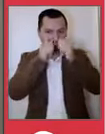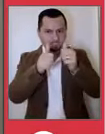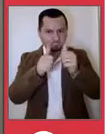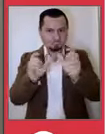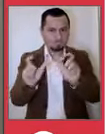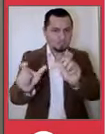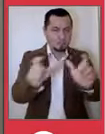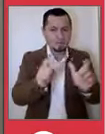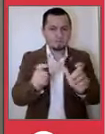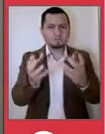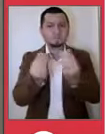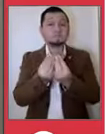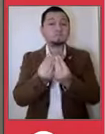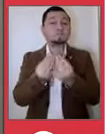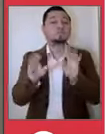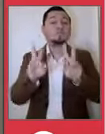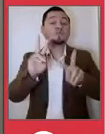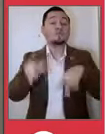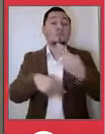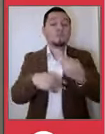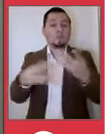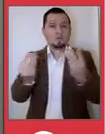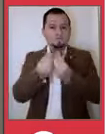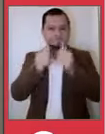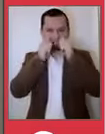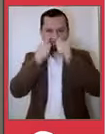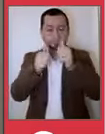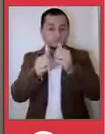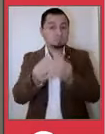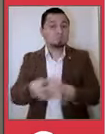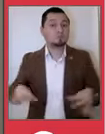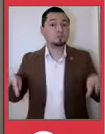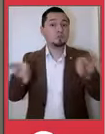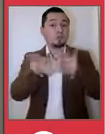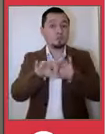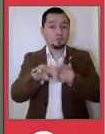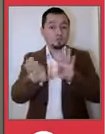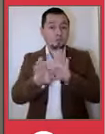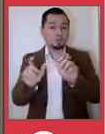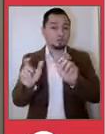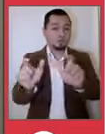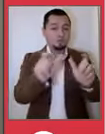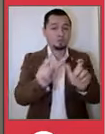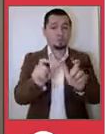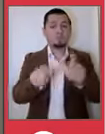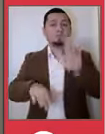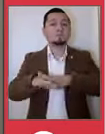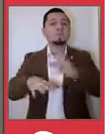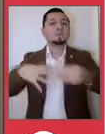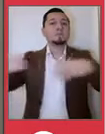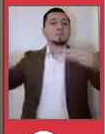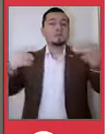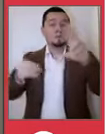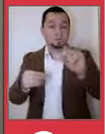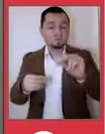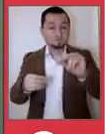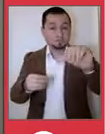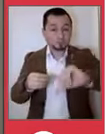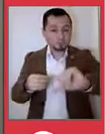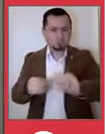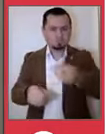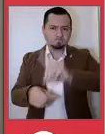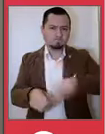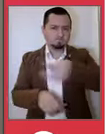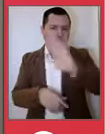medida en que en su momento se consideró fundamental para poder evitar que se propagara el virus hoy como ya